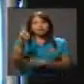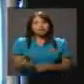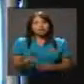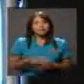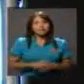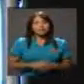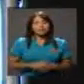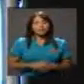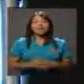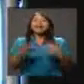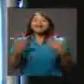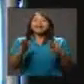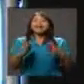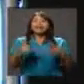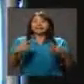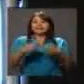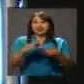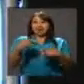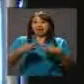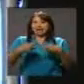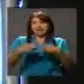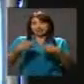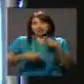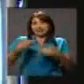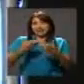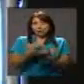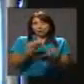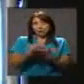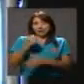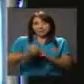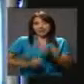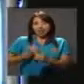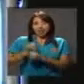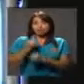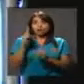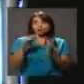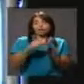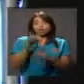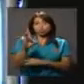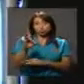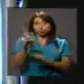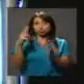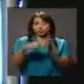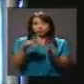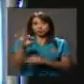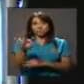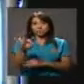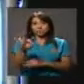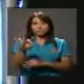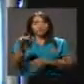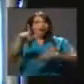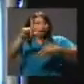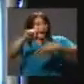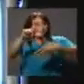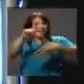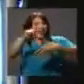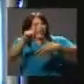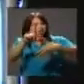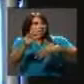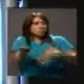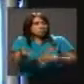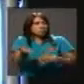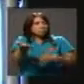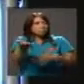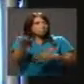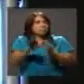en la crisis económica de 2008 2009 América Latina mantuvo un crecimiento promedio del 5